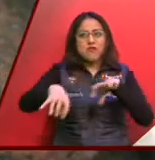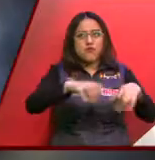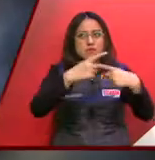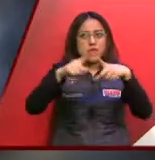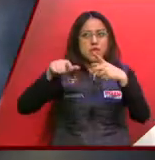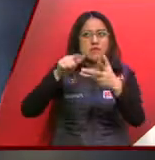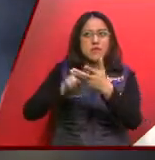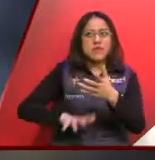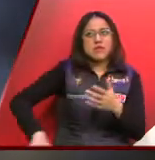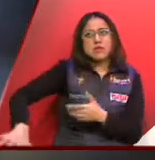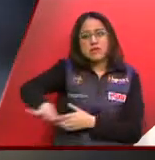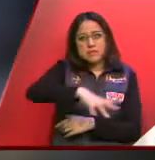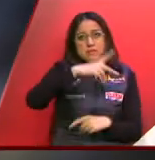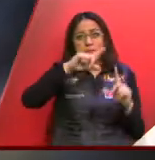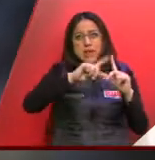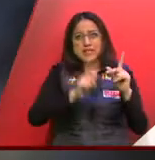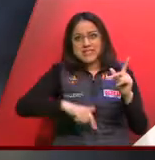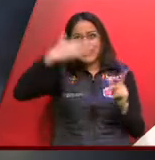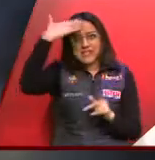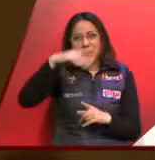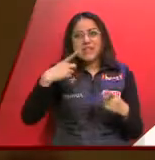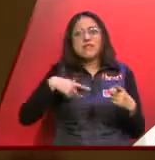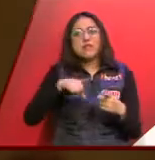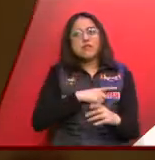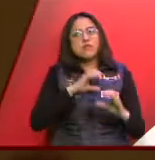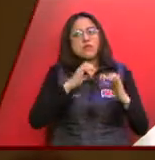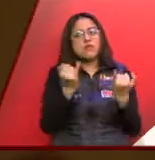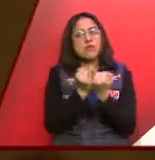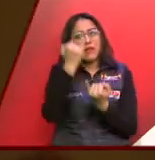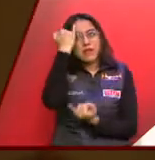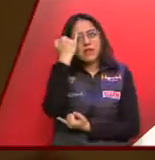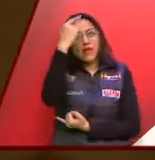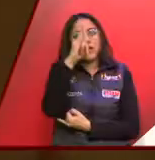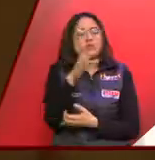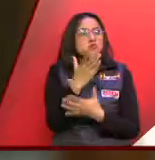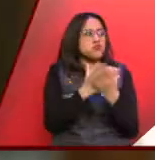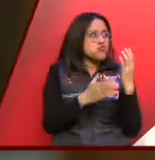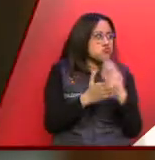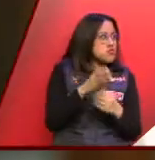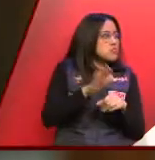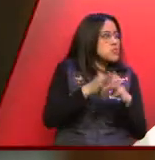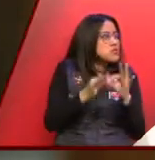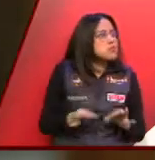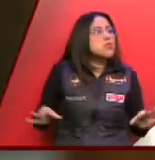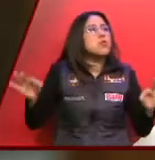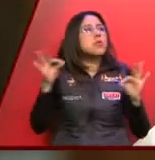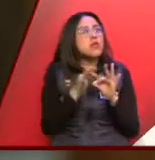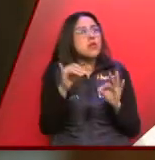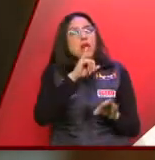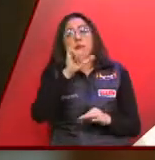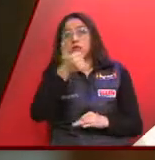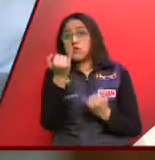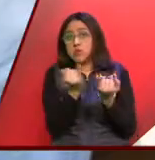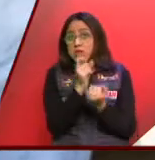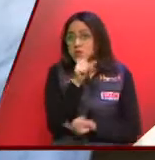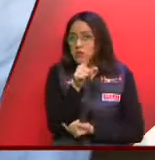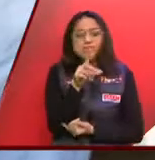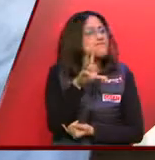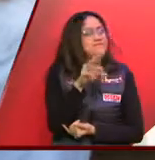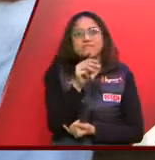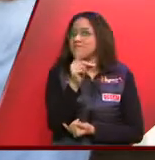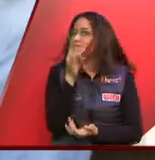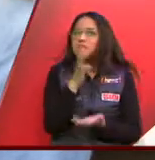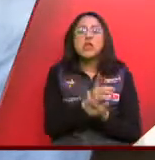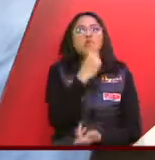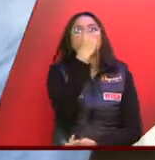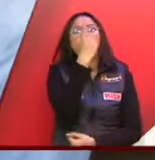regiones del país, Rosel sabe que debe mantener la creatividad en sus piezas, por lo que nunca hace otra igual. Son diseños